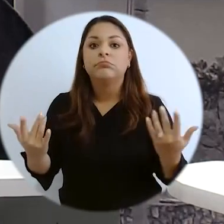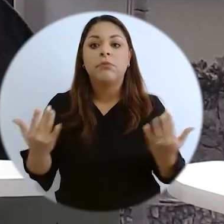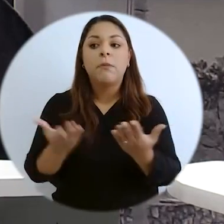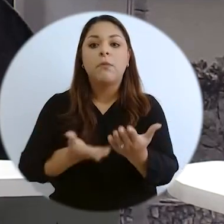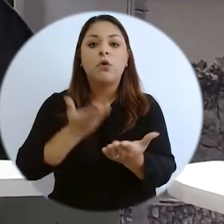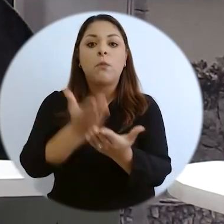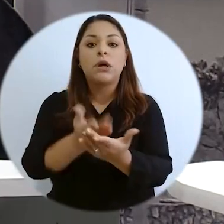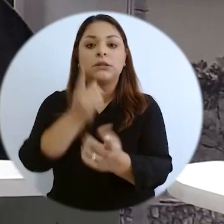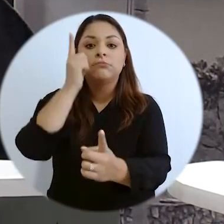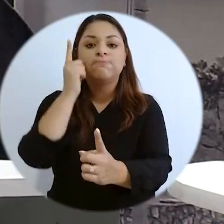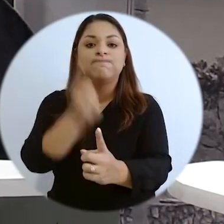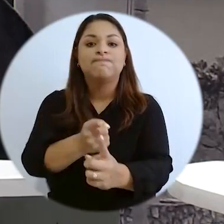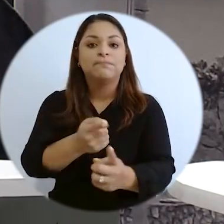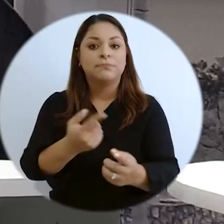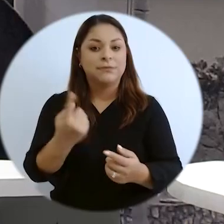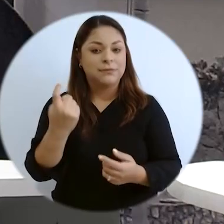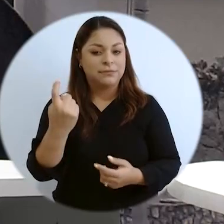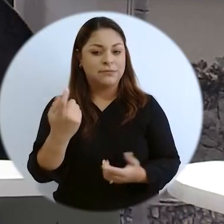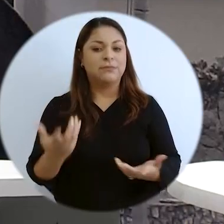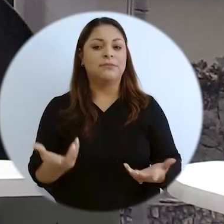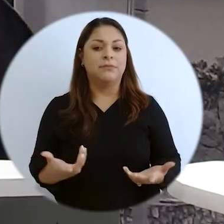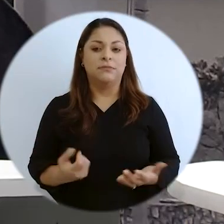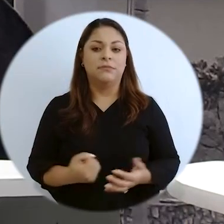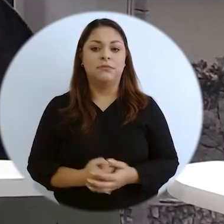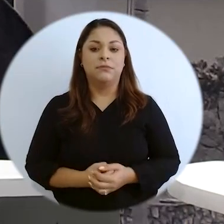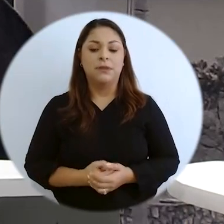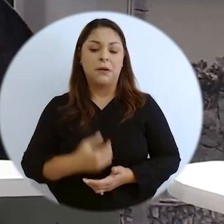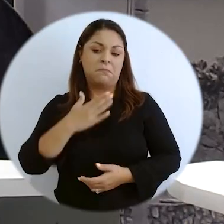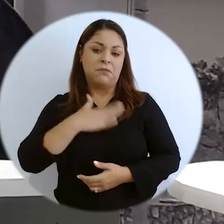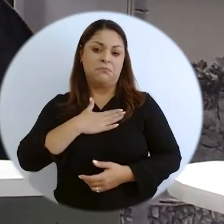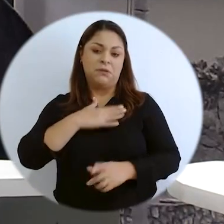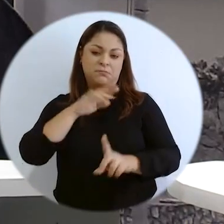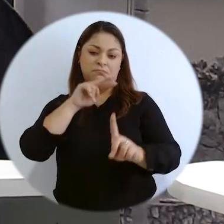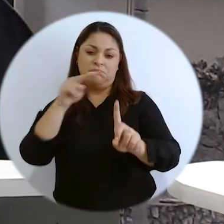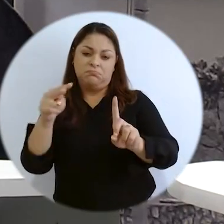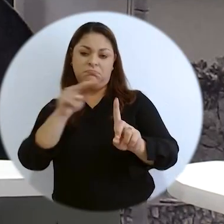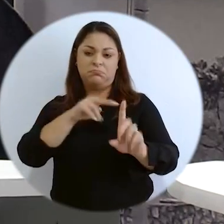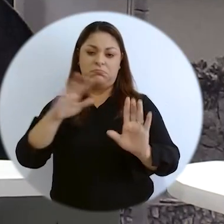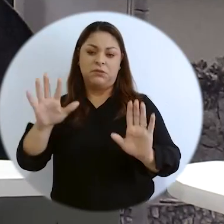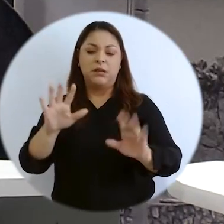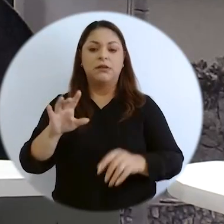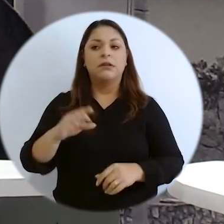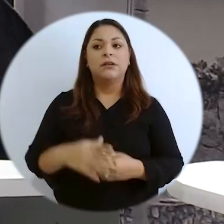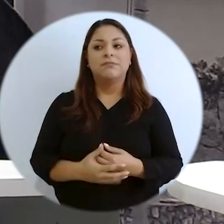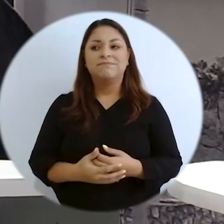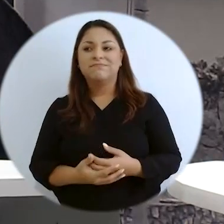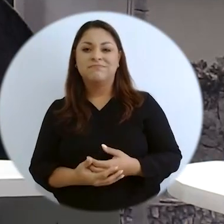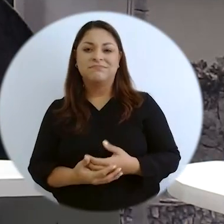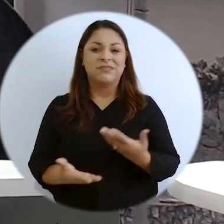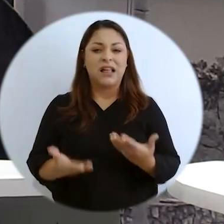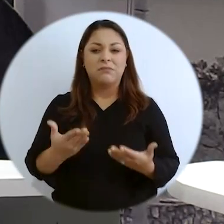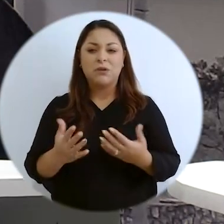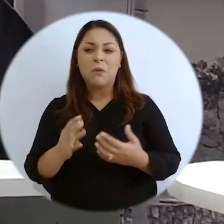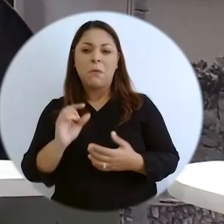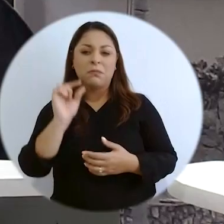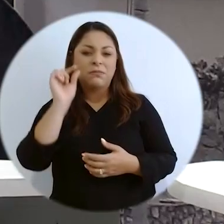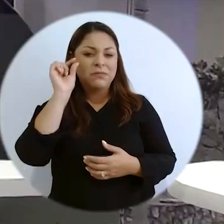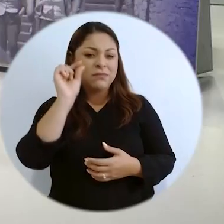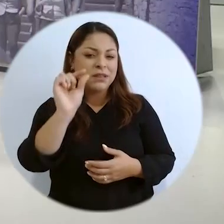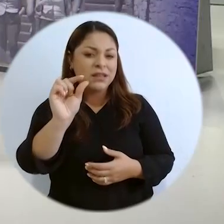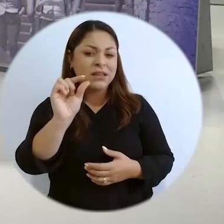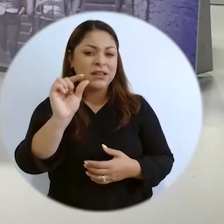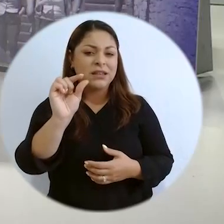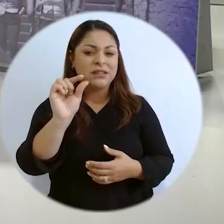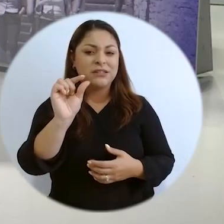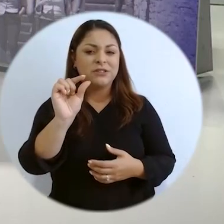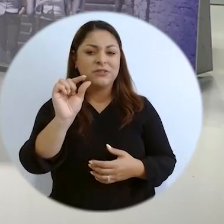rumbo con una propuesta. Es de mi criterio que lo que hay son